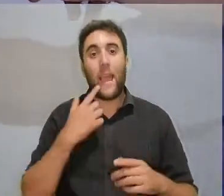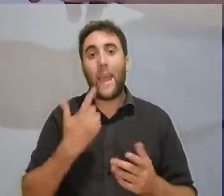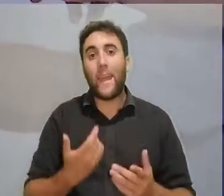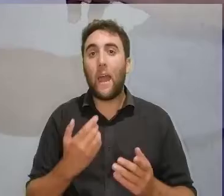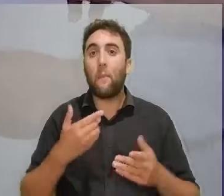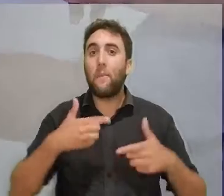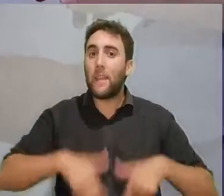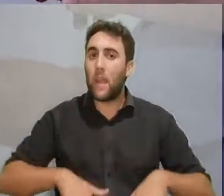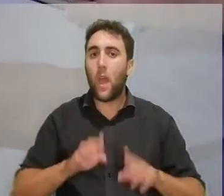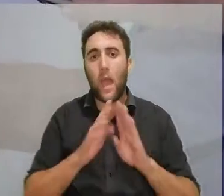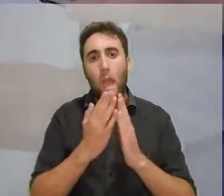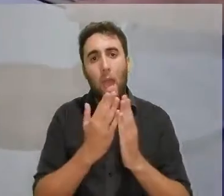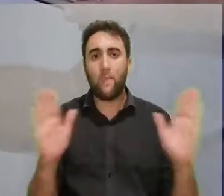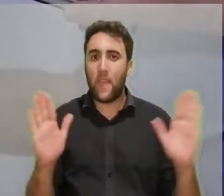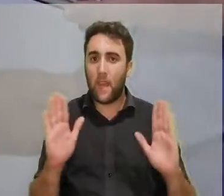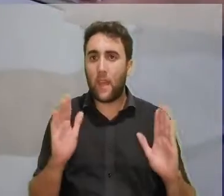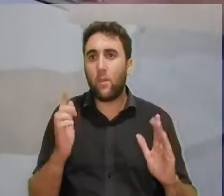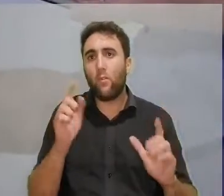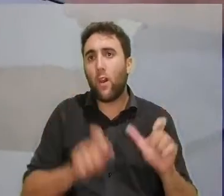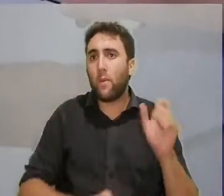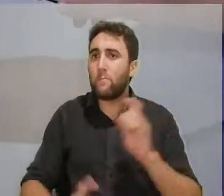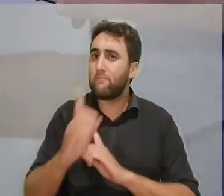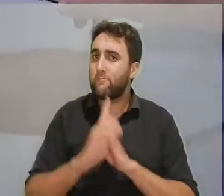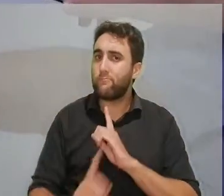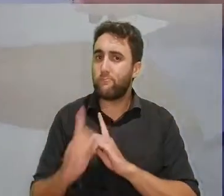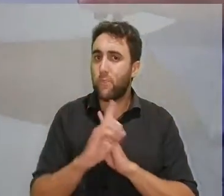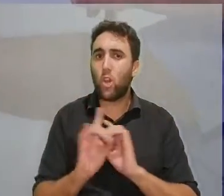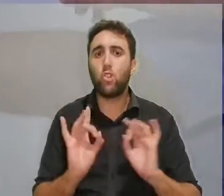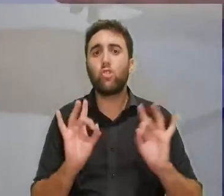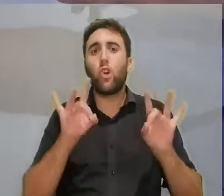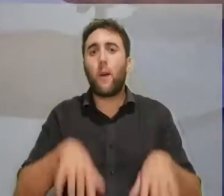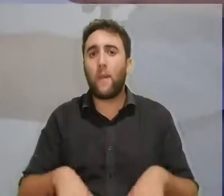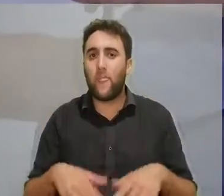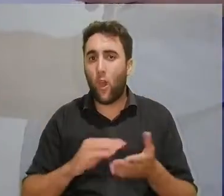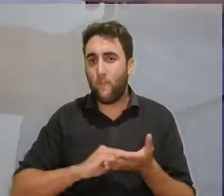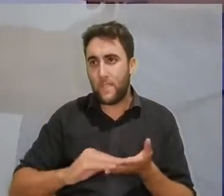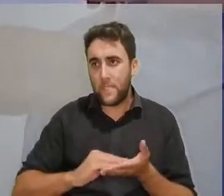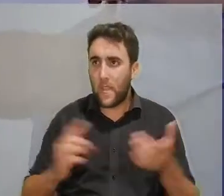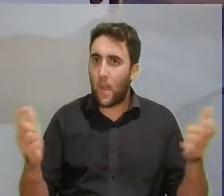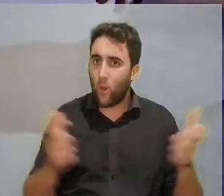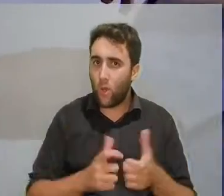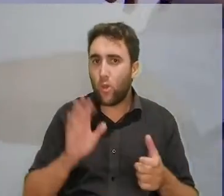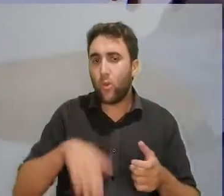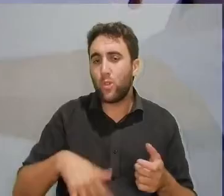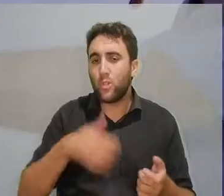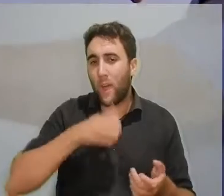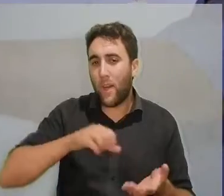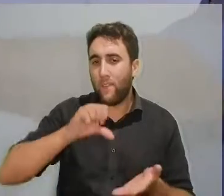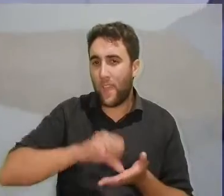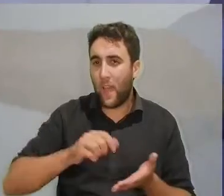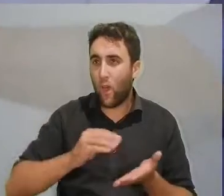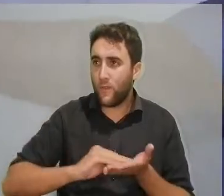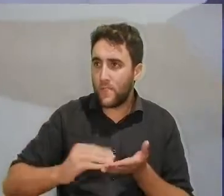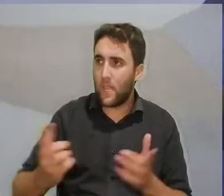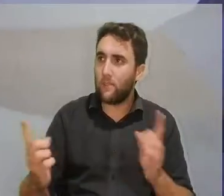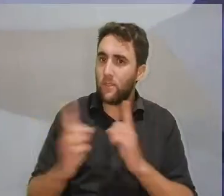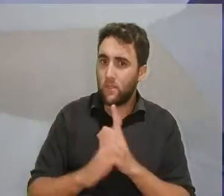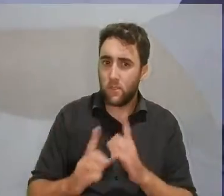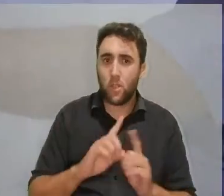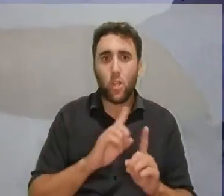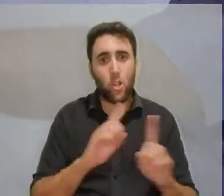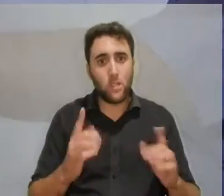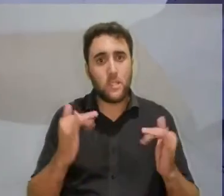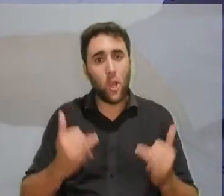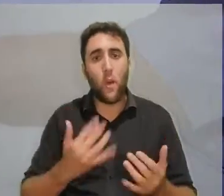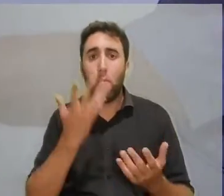que fuera de puertas abiertas. Y esas puertas son de vaivén, no solamente recibo una solicitud en el piso cuarto de Ciudad Vieja, sino